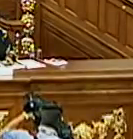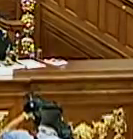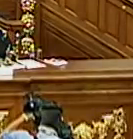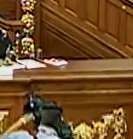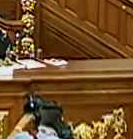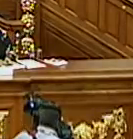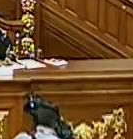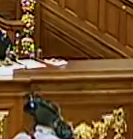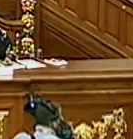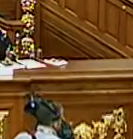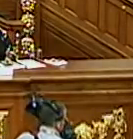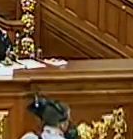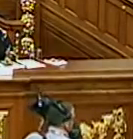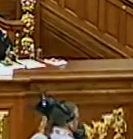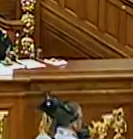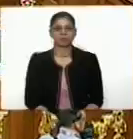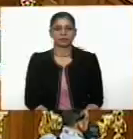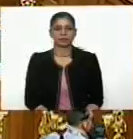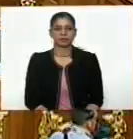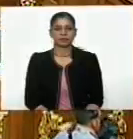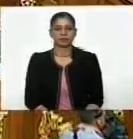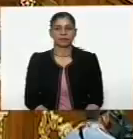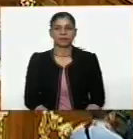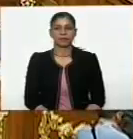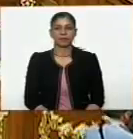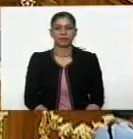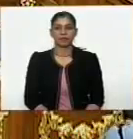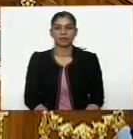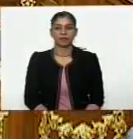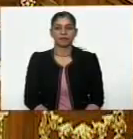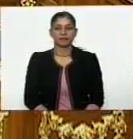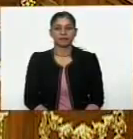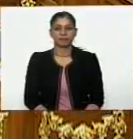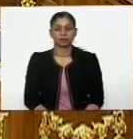Junta directiva constituyente.